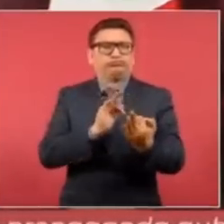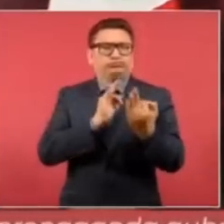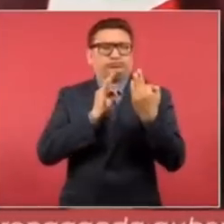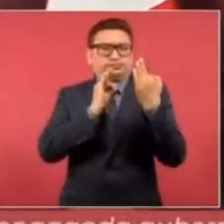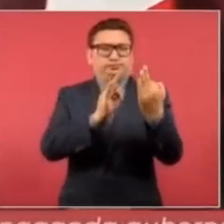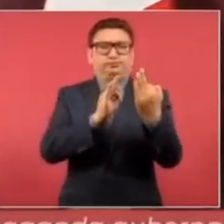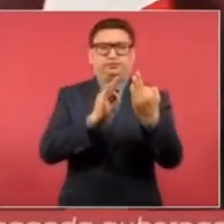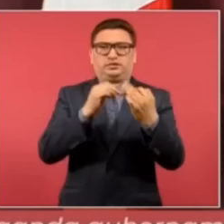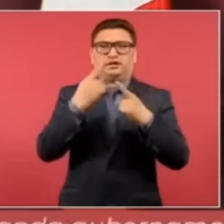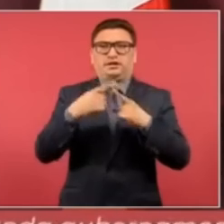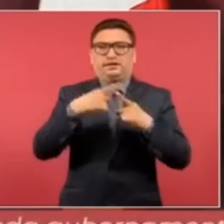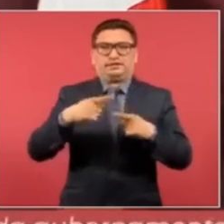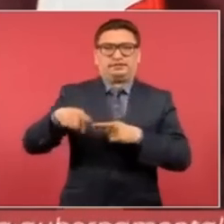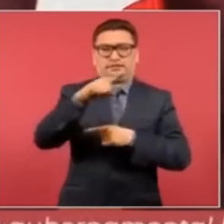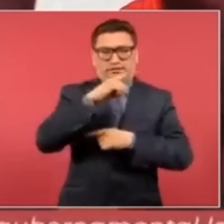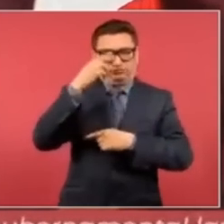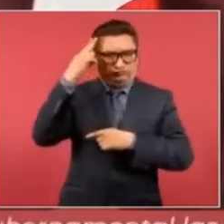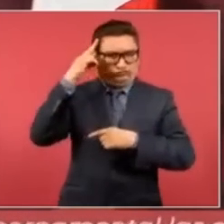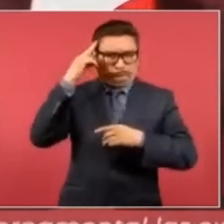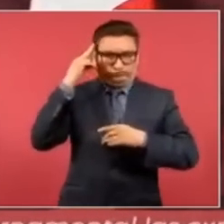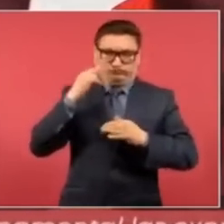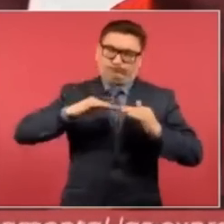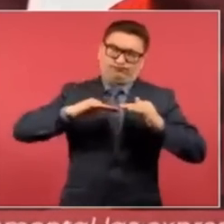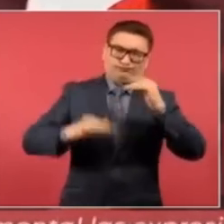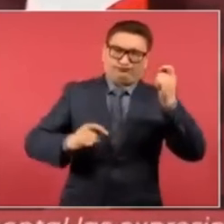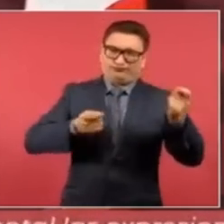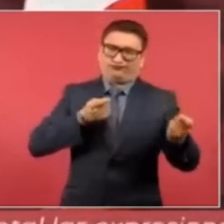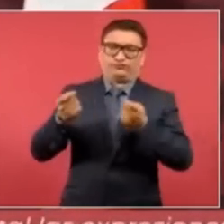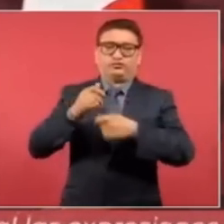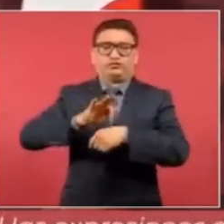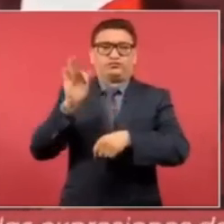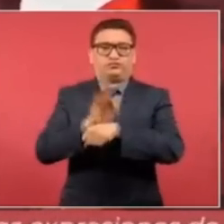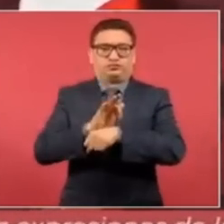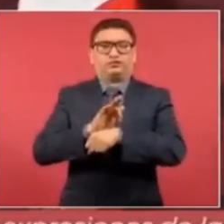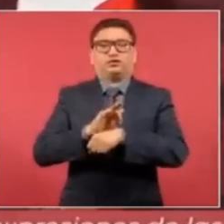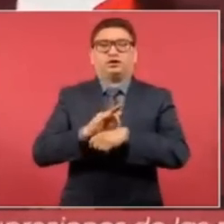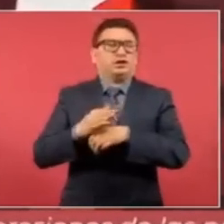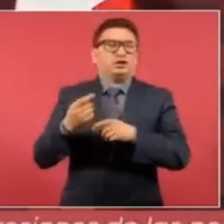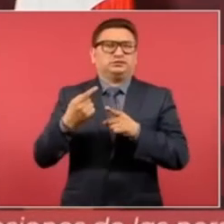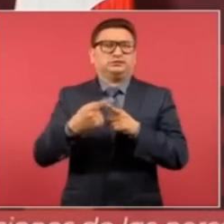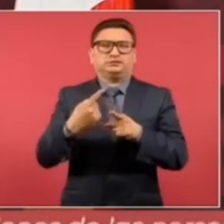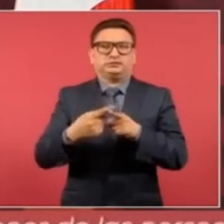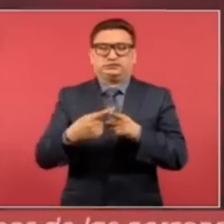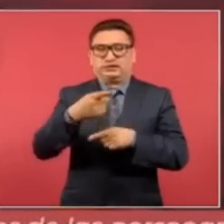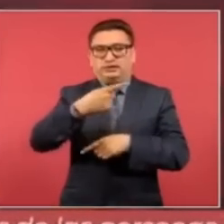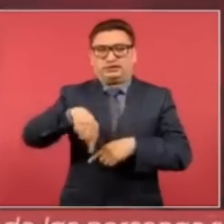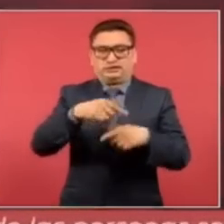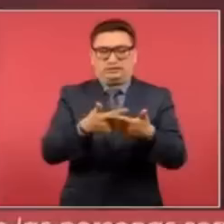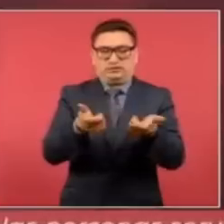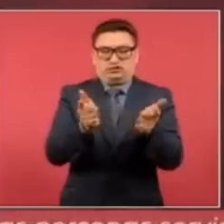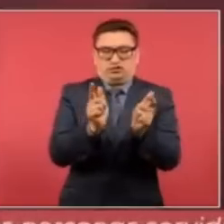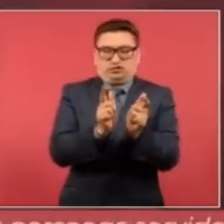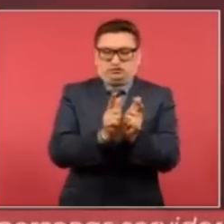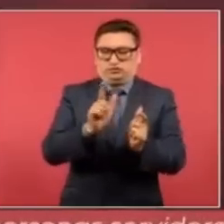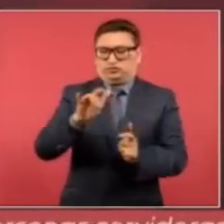enfrentar a la dictadura porfirista que protegía a los latifundistas, a